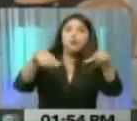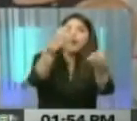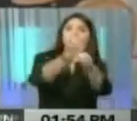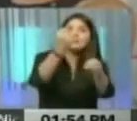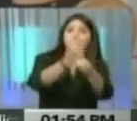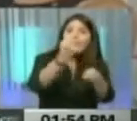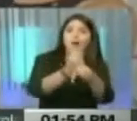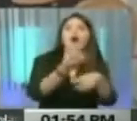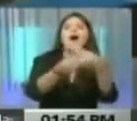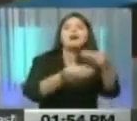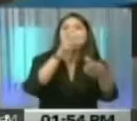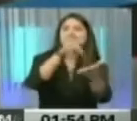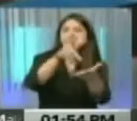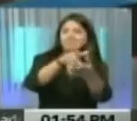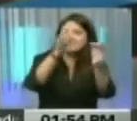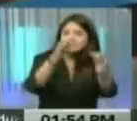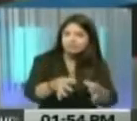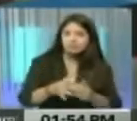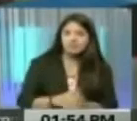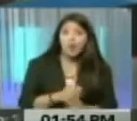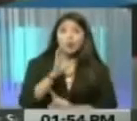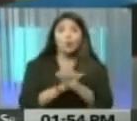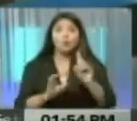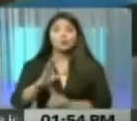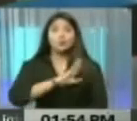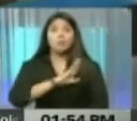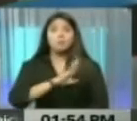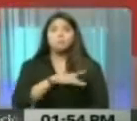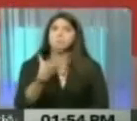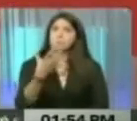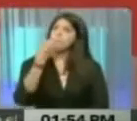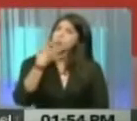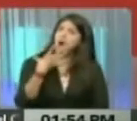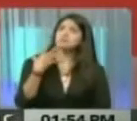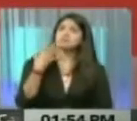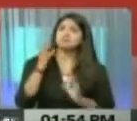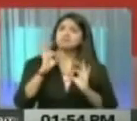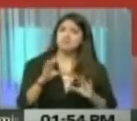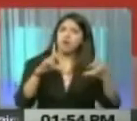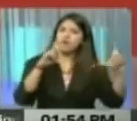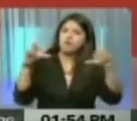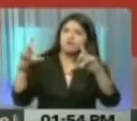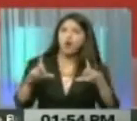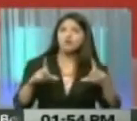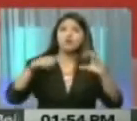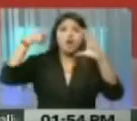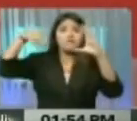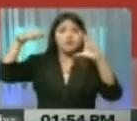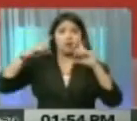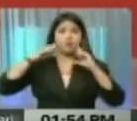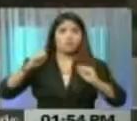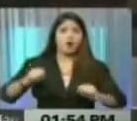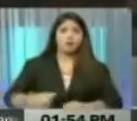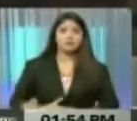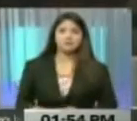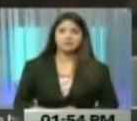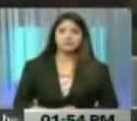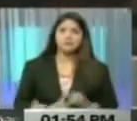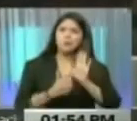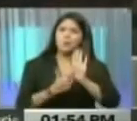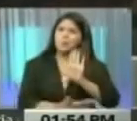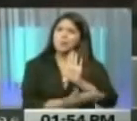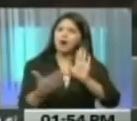en su lugar donde hace vida. Cultura Nuestra conjuga buena pluma, fotografía y video profesional,